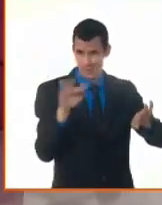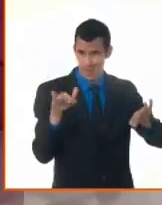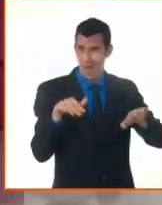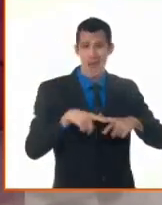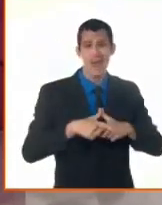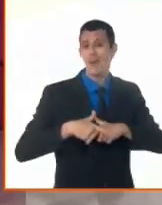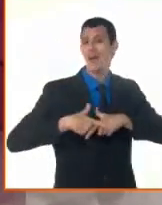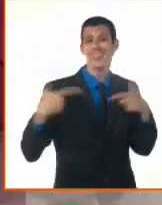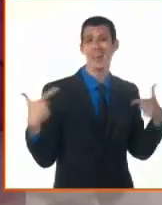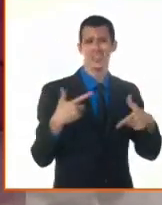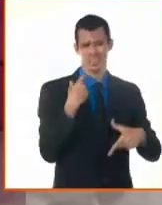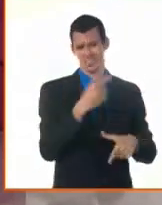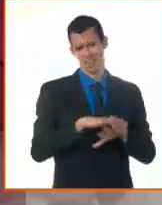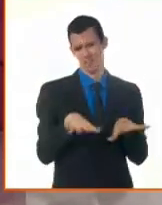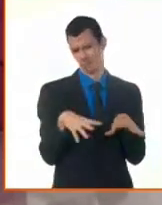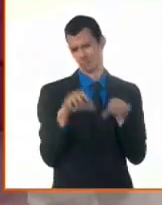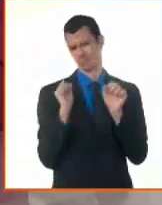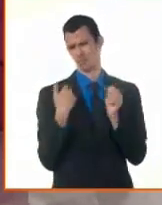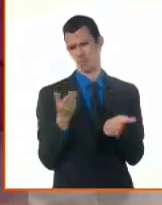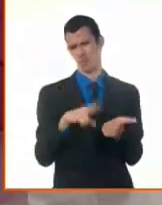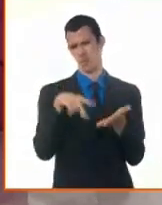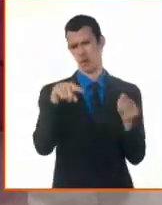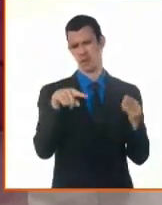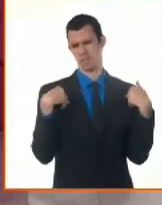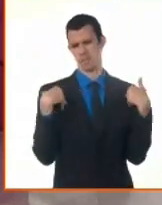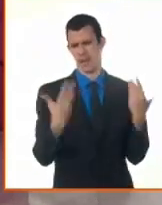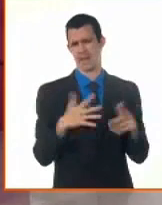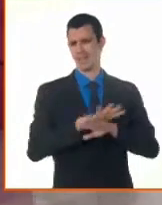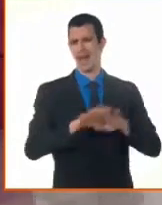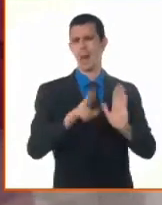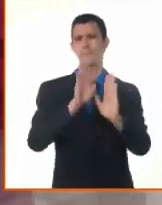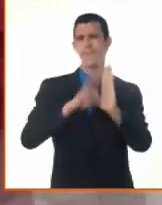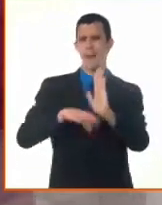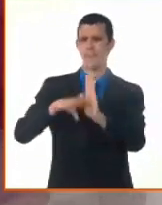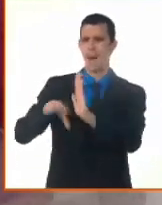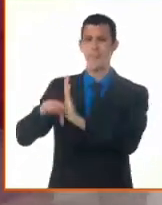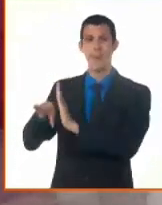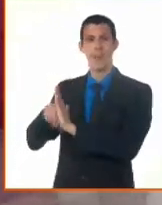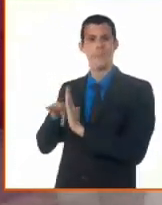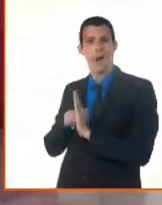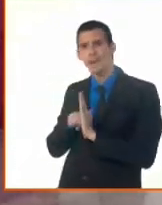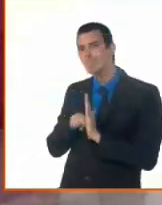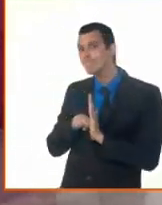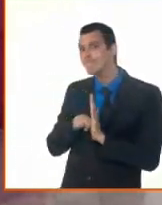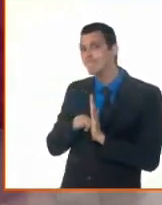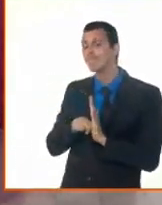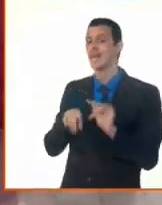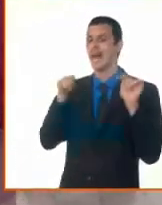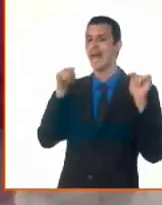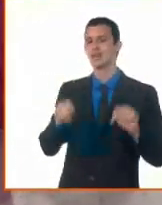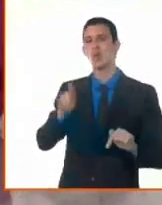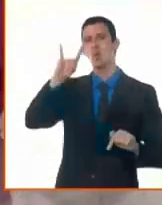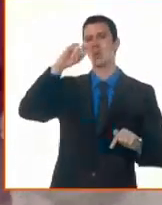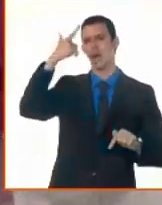importante en la región sobre todo en los sociales en lo cultural en el tema sanitario